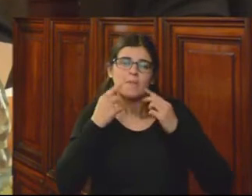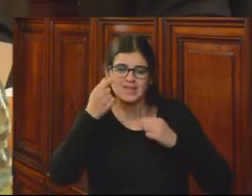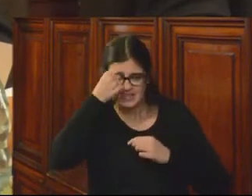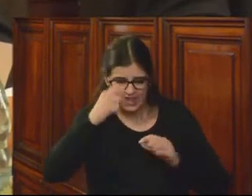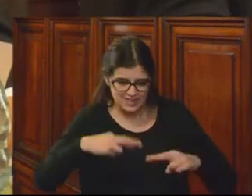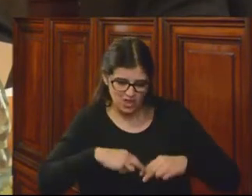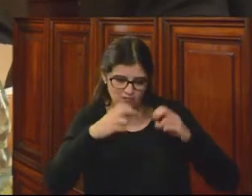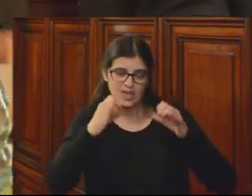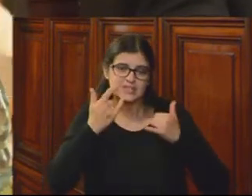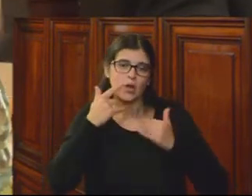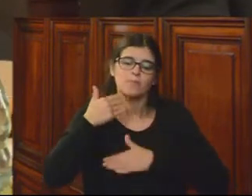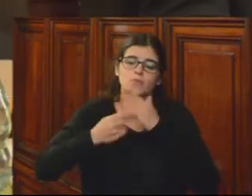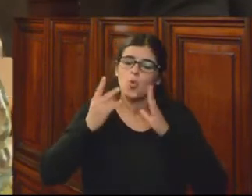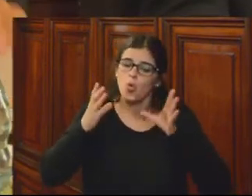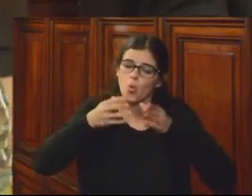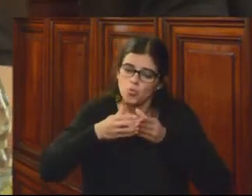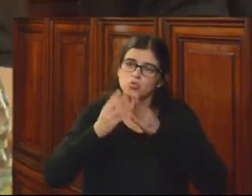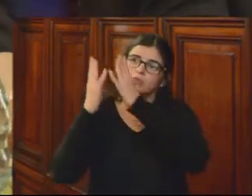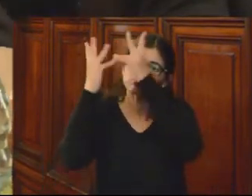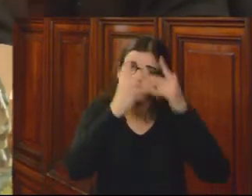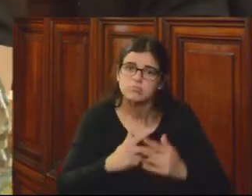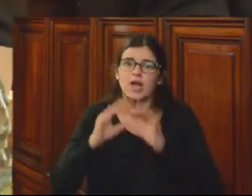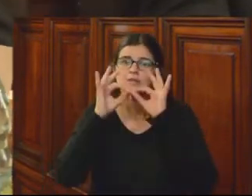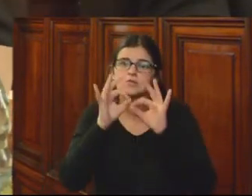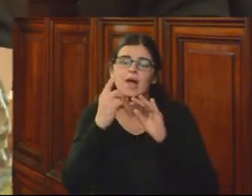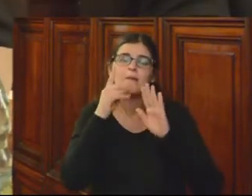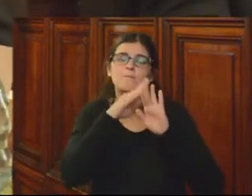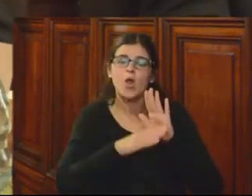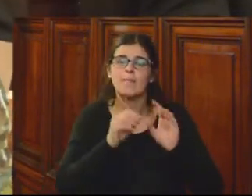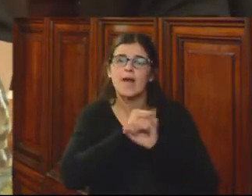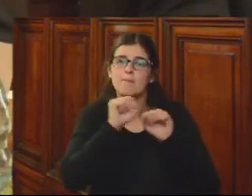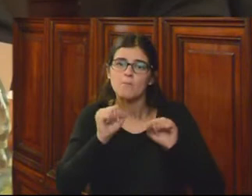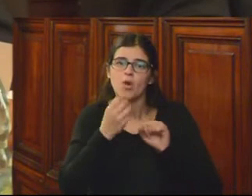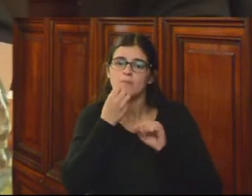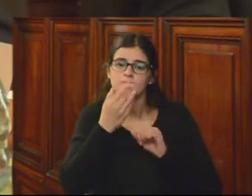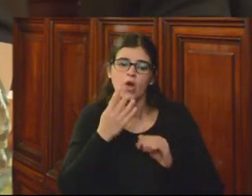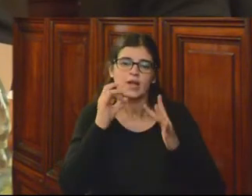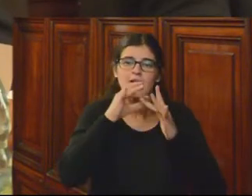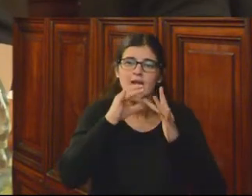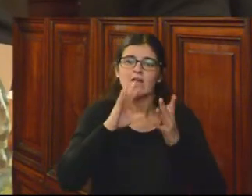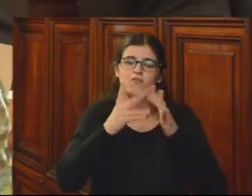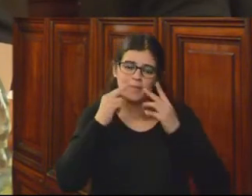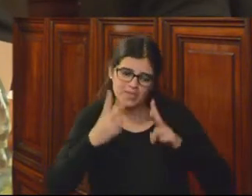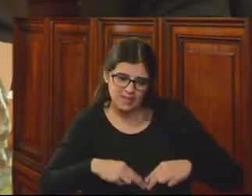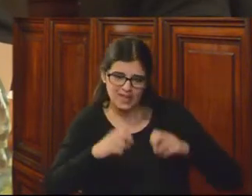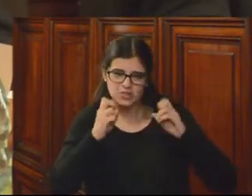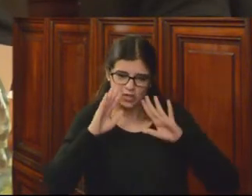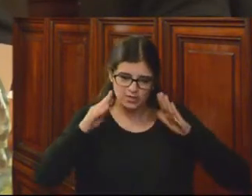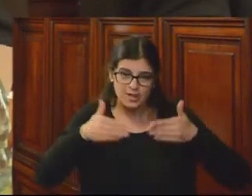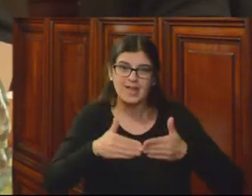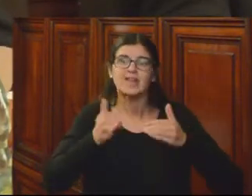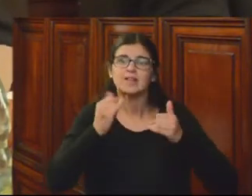como desafío desarrollar un conjunto armónico de políticas y programas que pueda elevar y maximizar la eficiencia del impacto del aparato de investigación y el